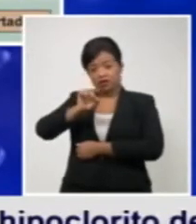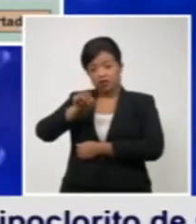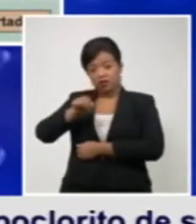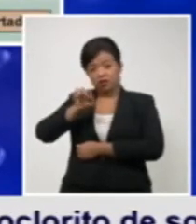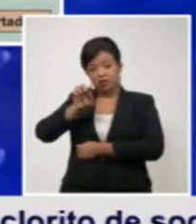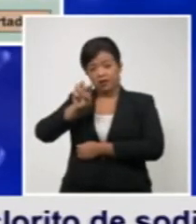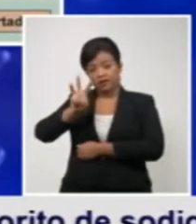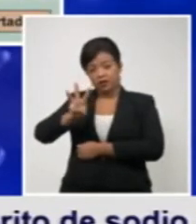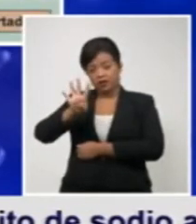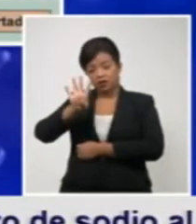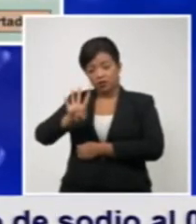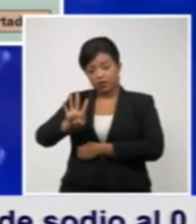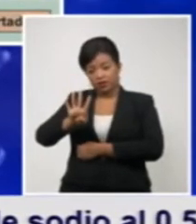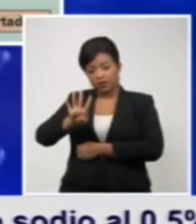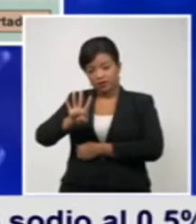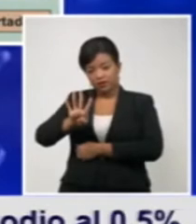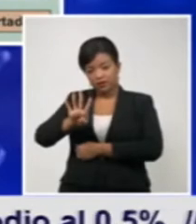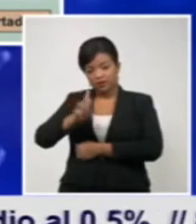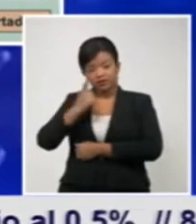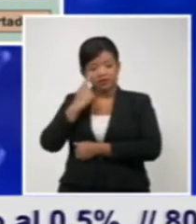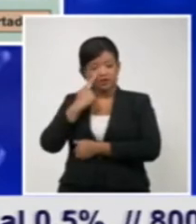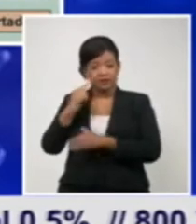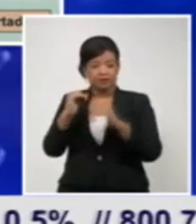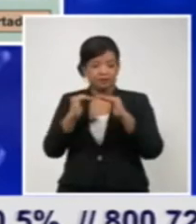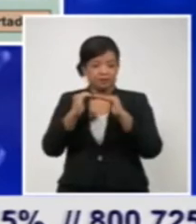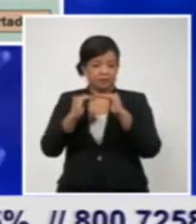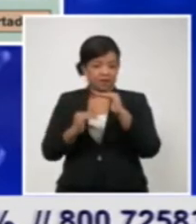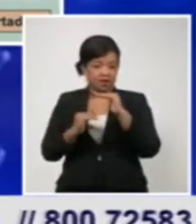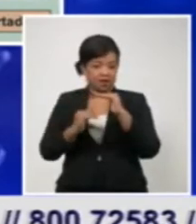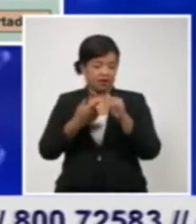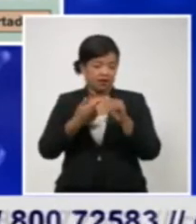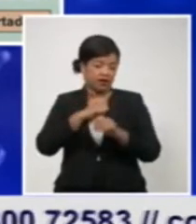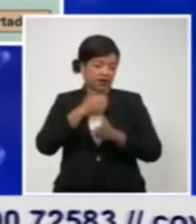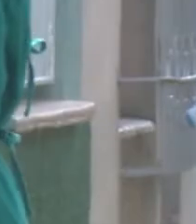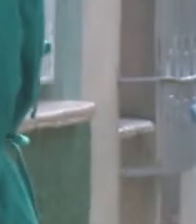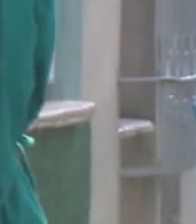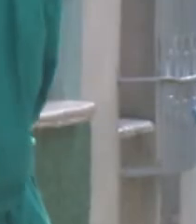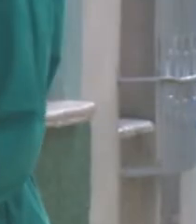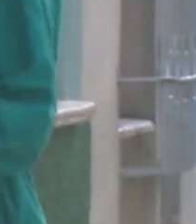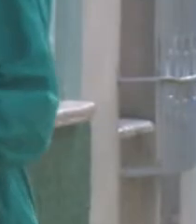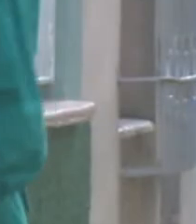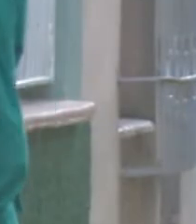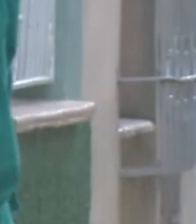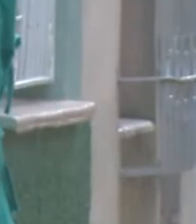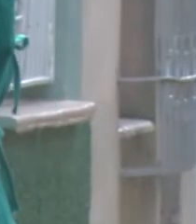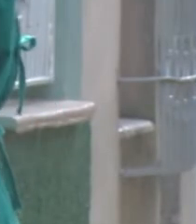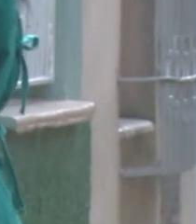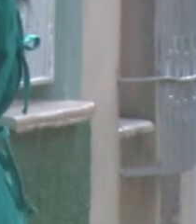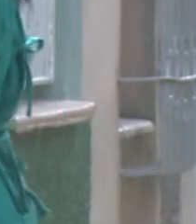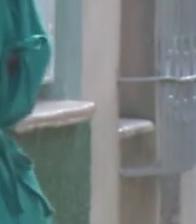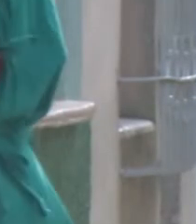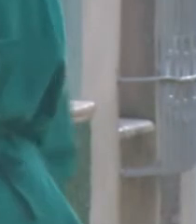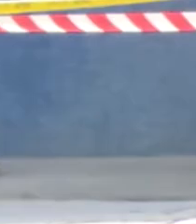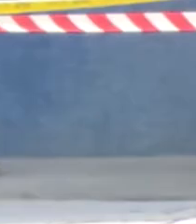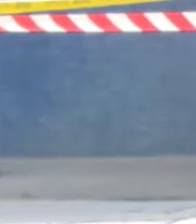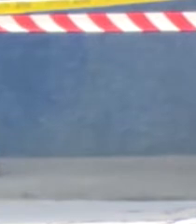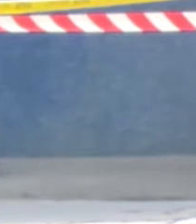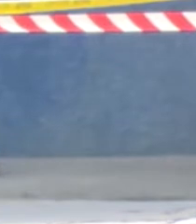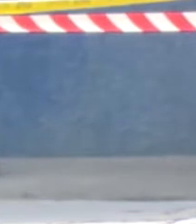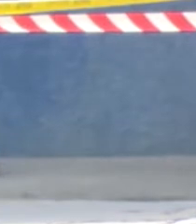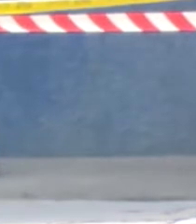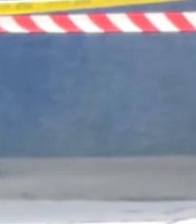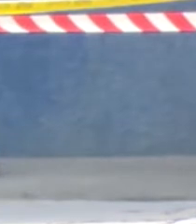de 16.50 y 1 por cada 100.000 habitantes ante el incremento de casos se impone eleva la disciplina y el control para contener la preparación